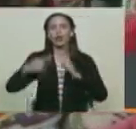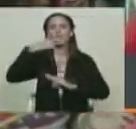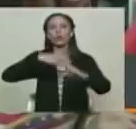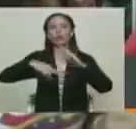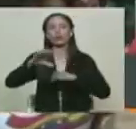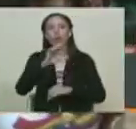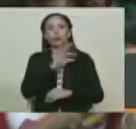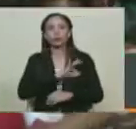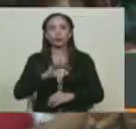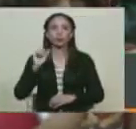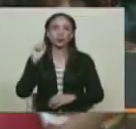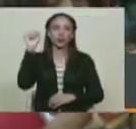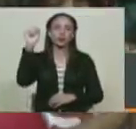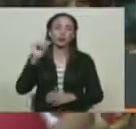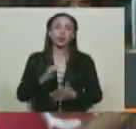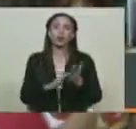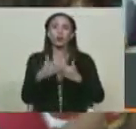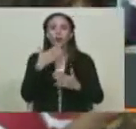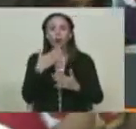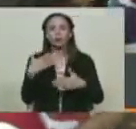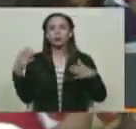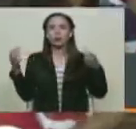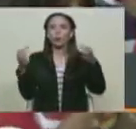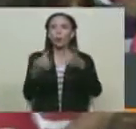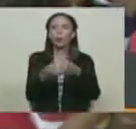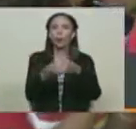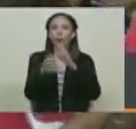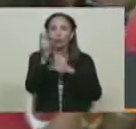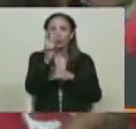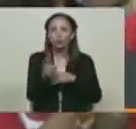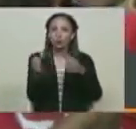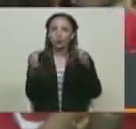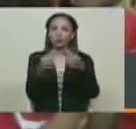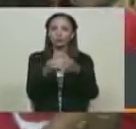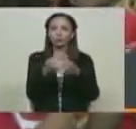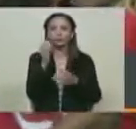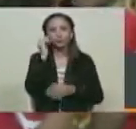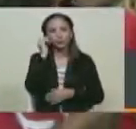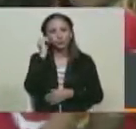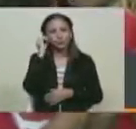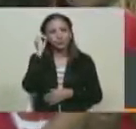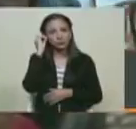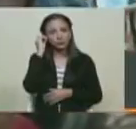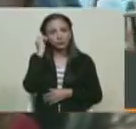socialista. Le doy las gracias al movimiento Somos Venezuela.